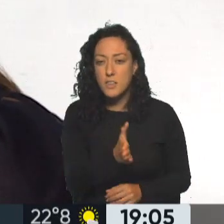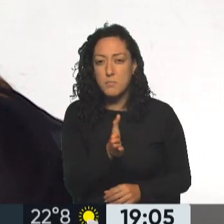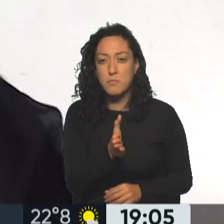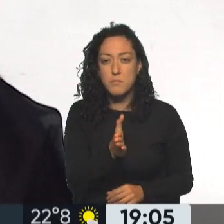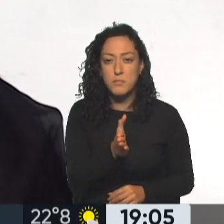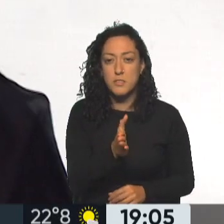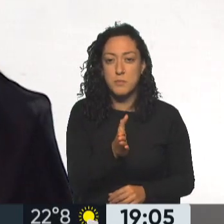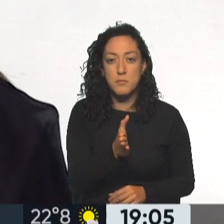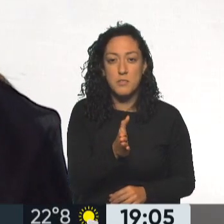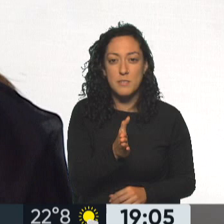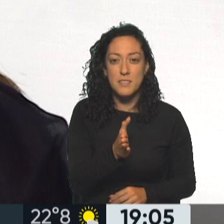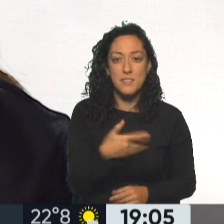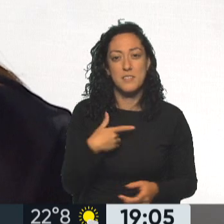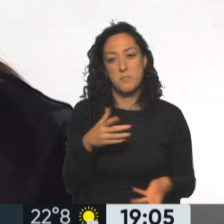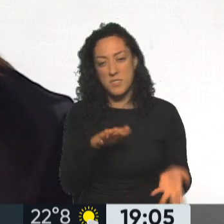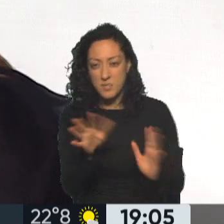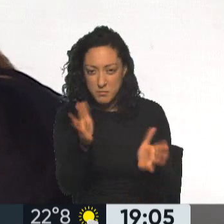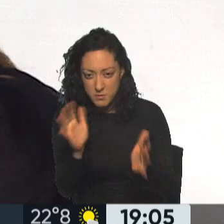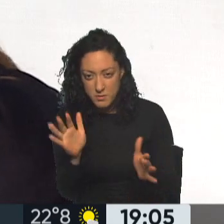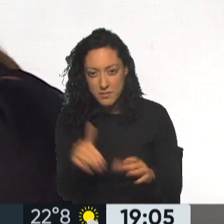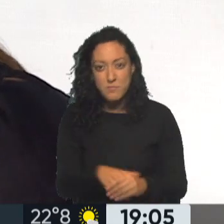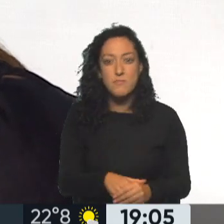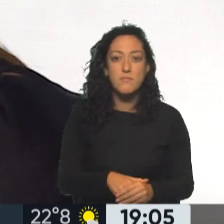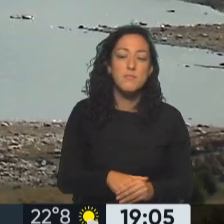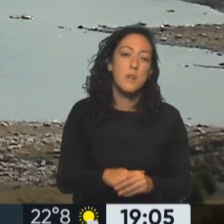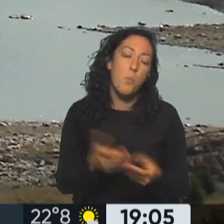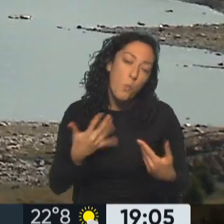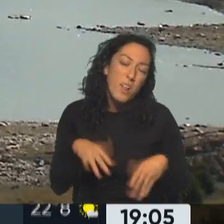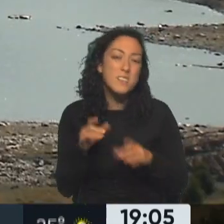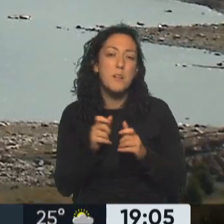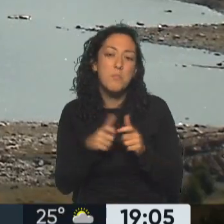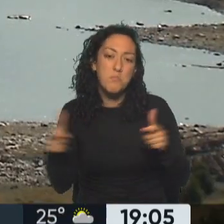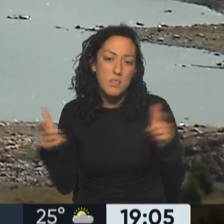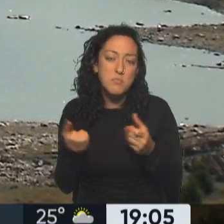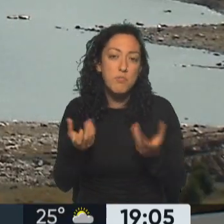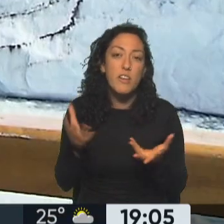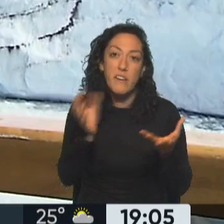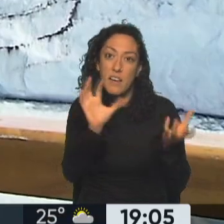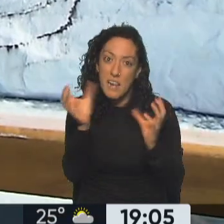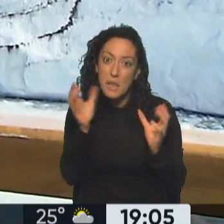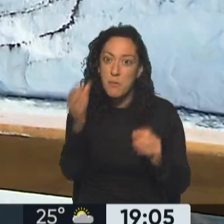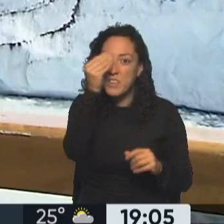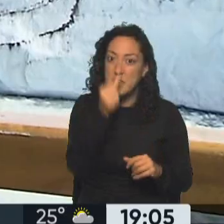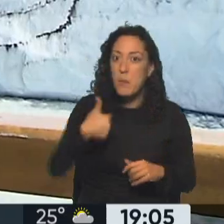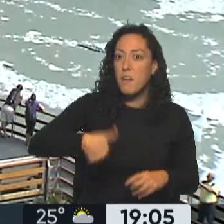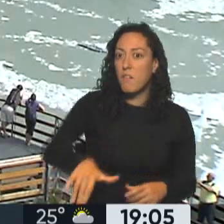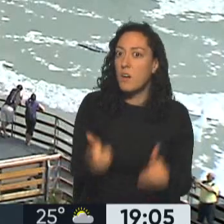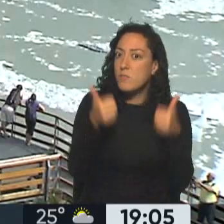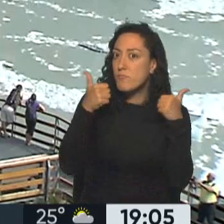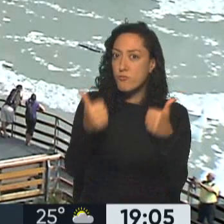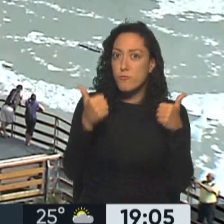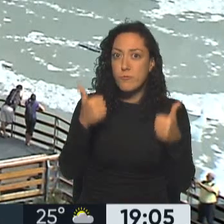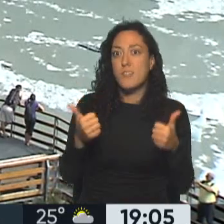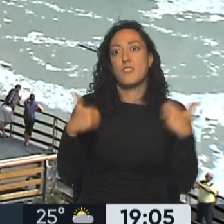oscilando en lo mismo, tal vez superior por el hecho que también va a haber muy buen clima en este fin de semana y ya la gente